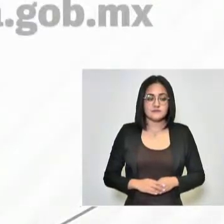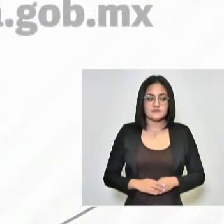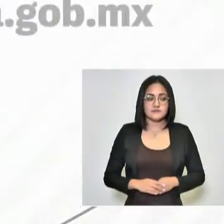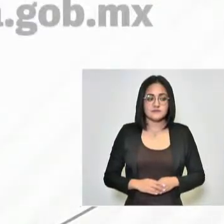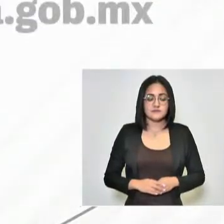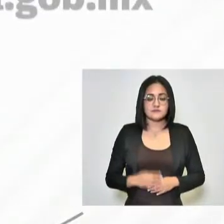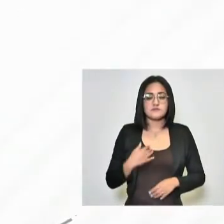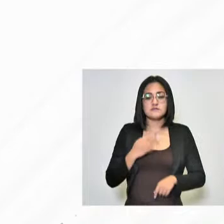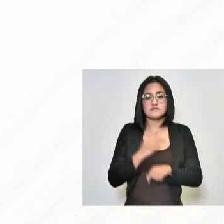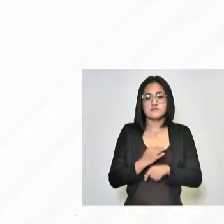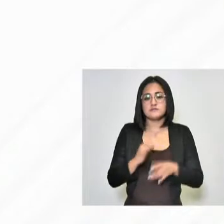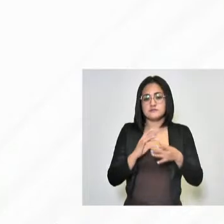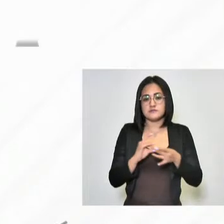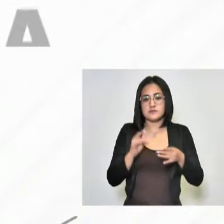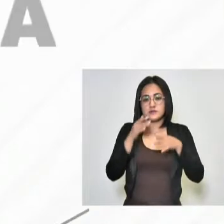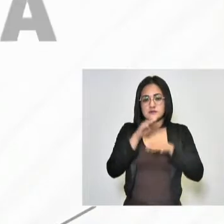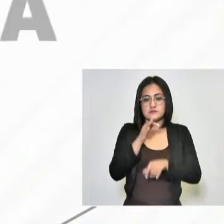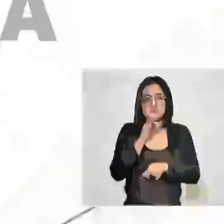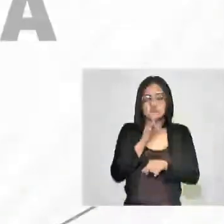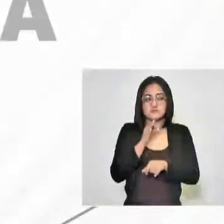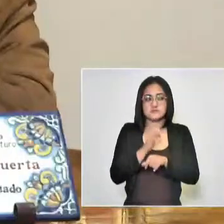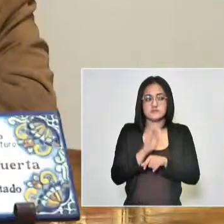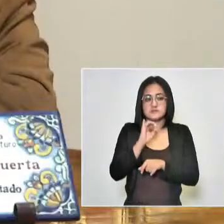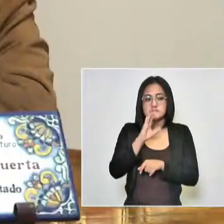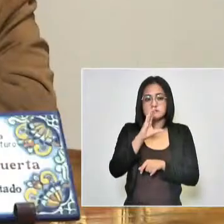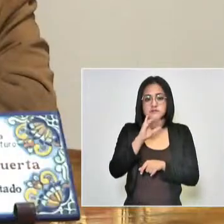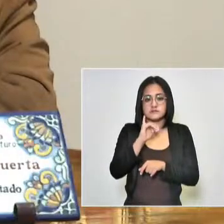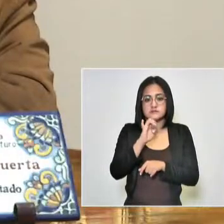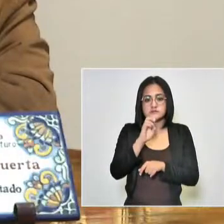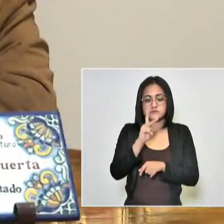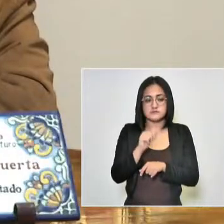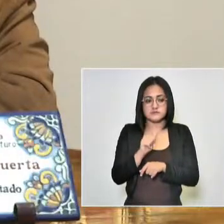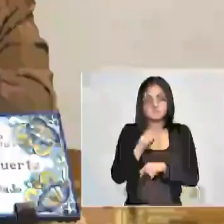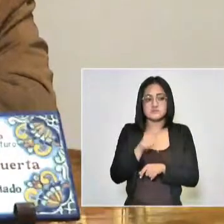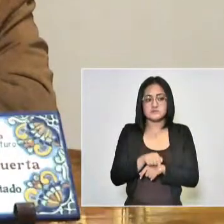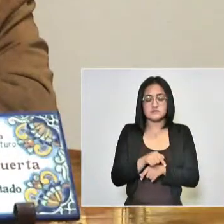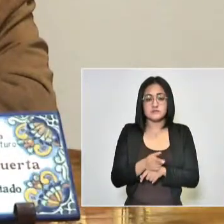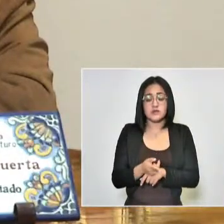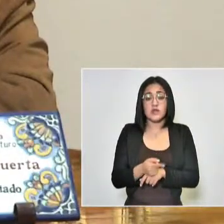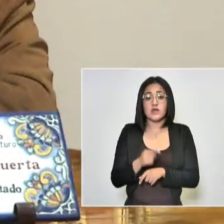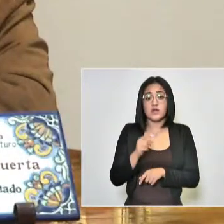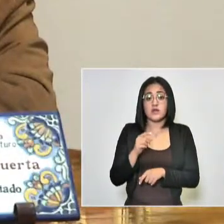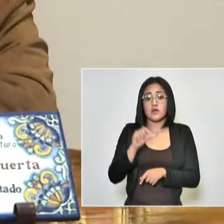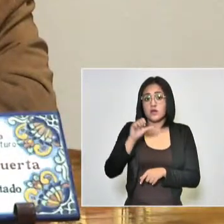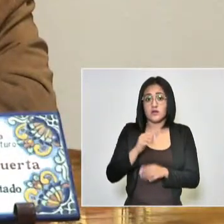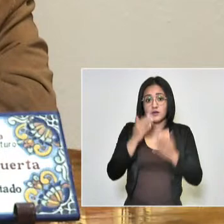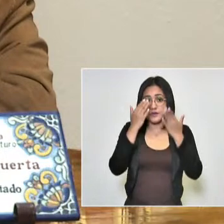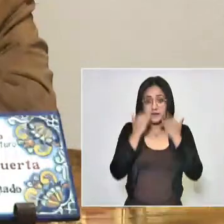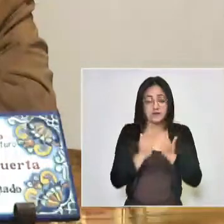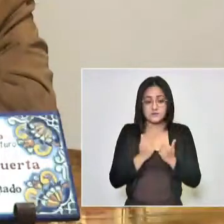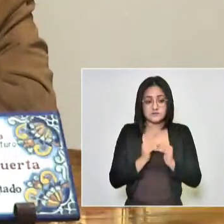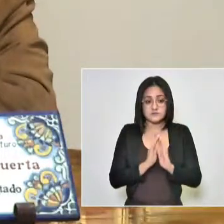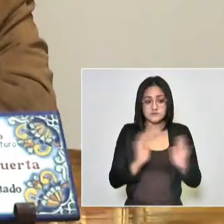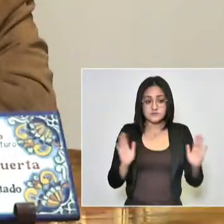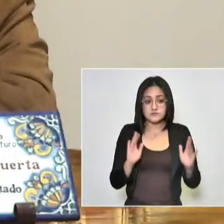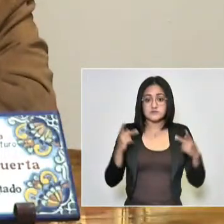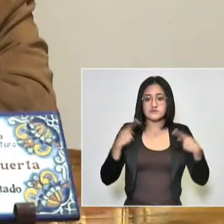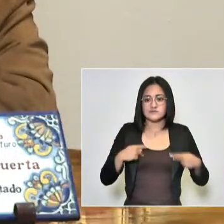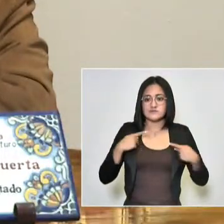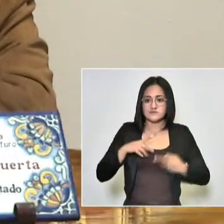Voy a decir una referencia sobre el CIEPA. El CIEPA hoy no tiene ningún